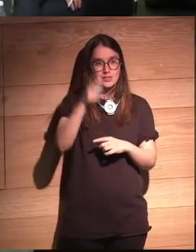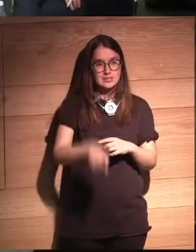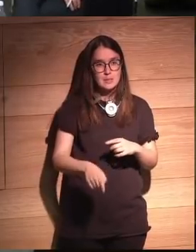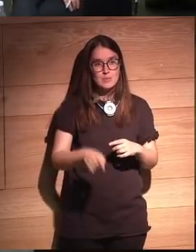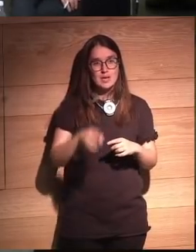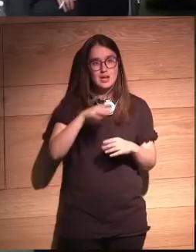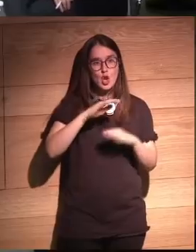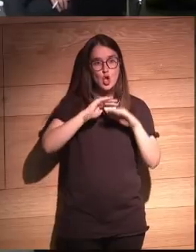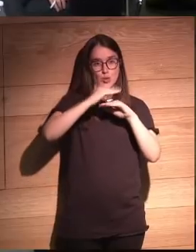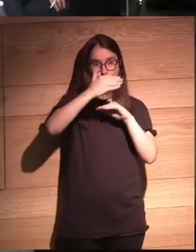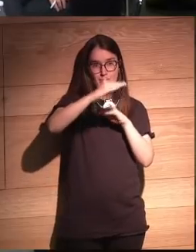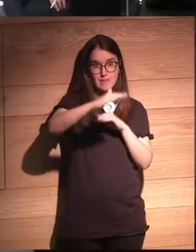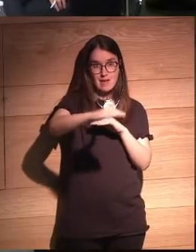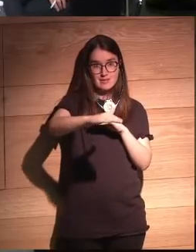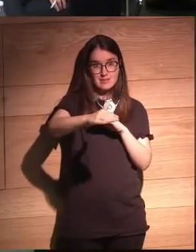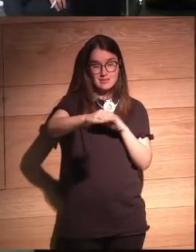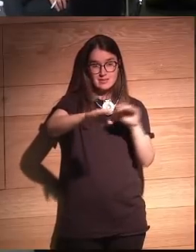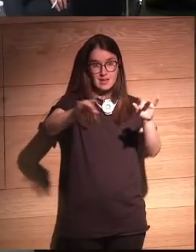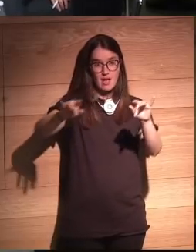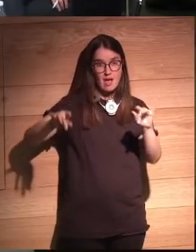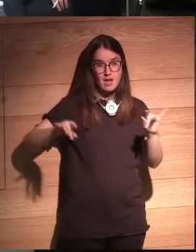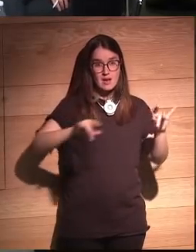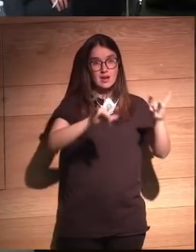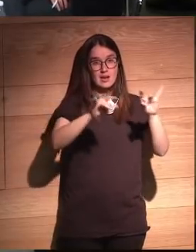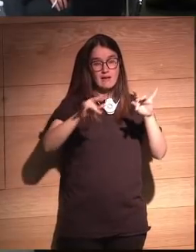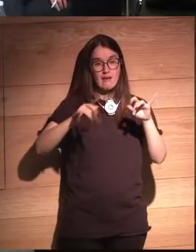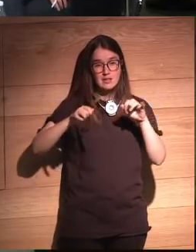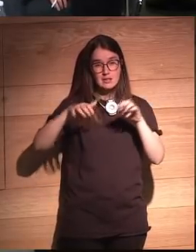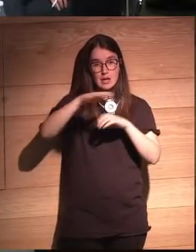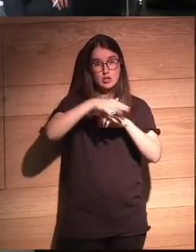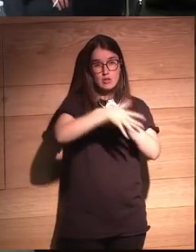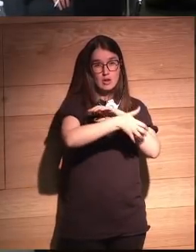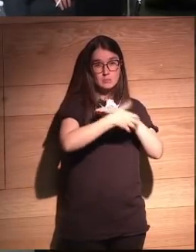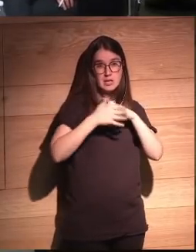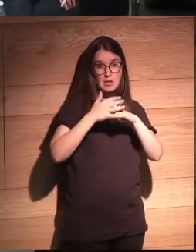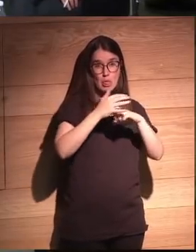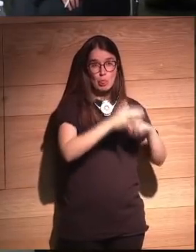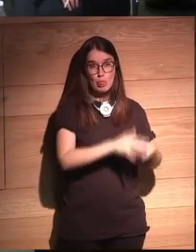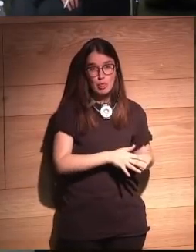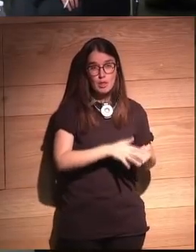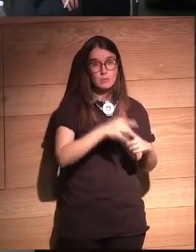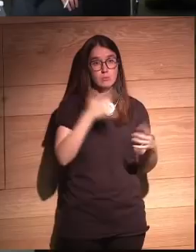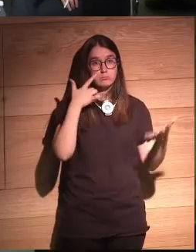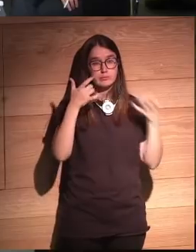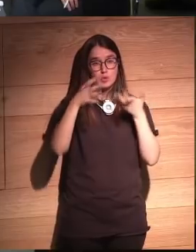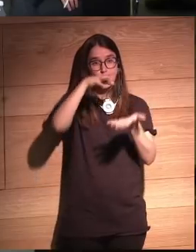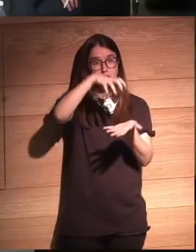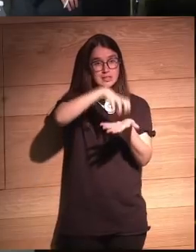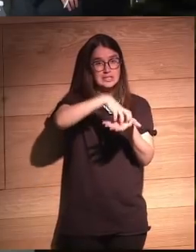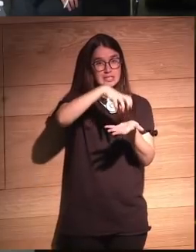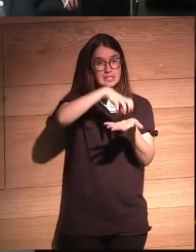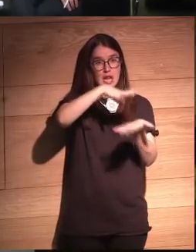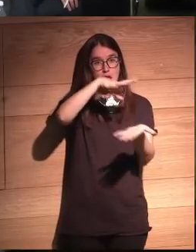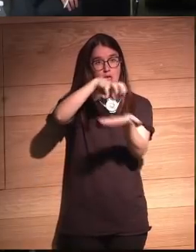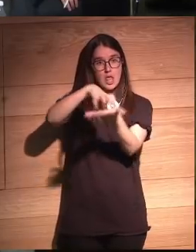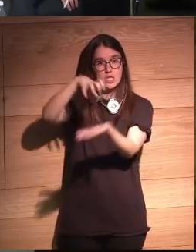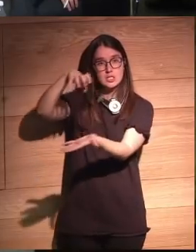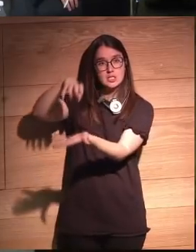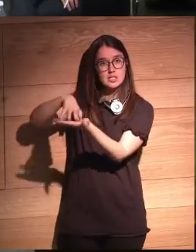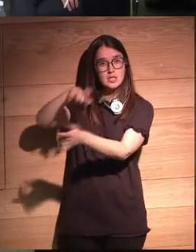en los paisajes de los suburbios icónicos con chalets unifamiliares donde la